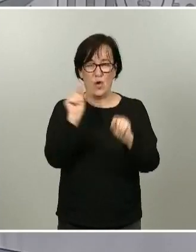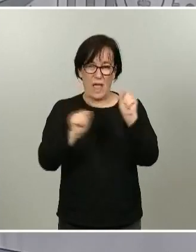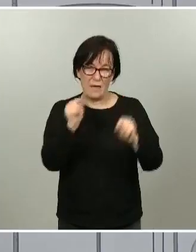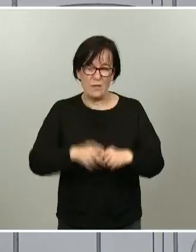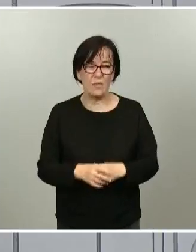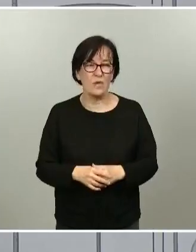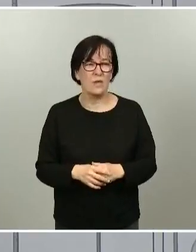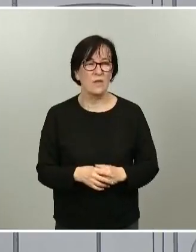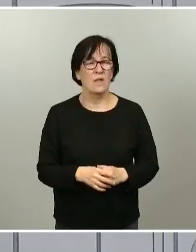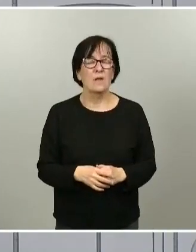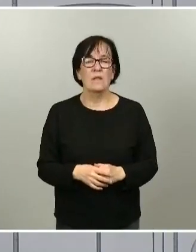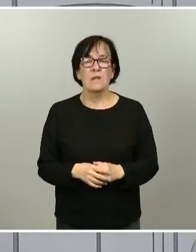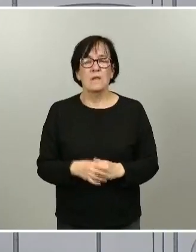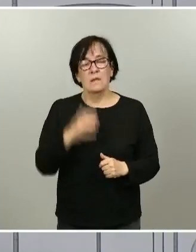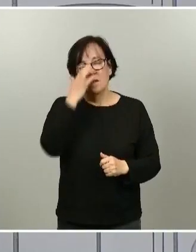Bueno,